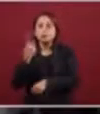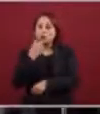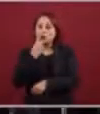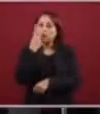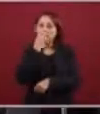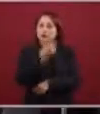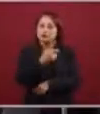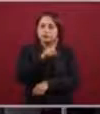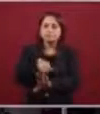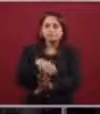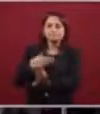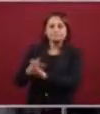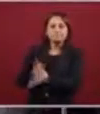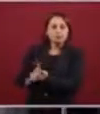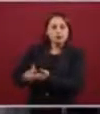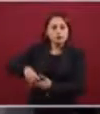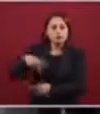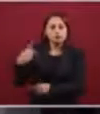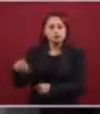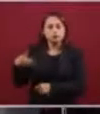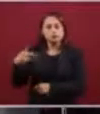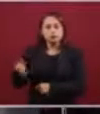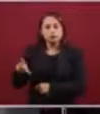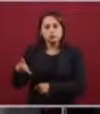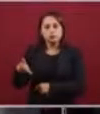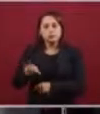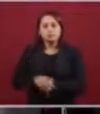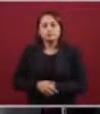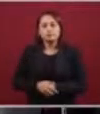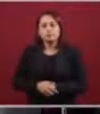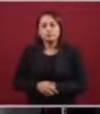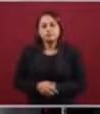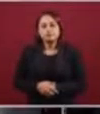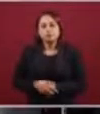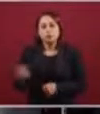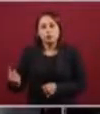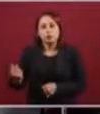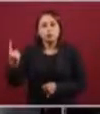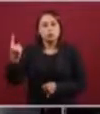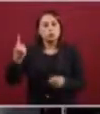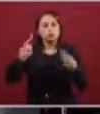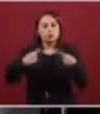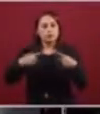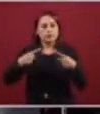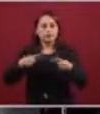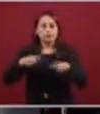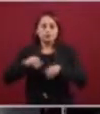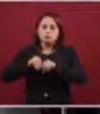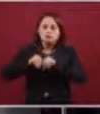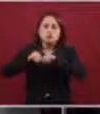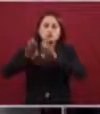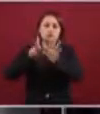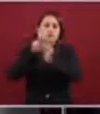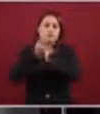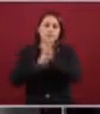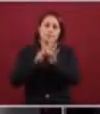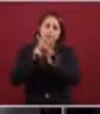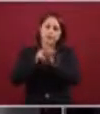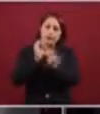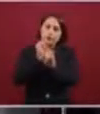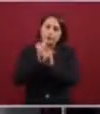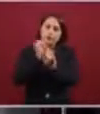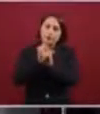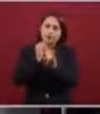sus derechos, además de que algunos sí, no nada más esta persona que subió el video a internet de que así que